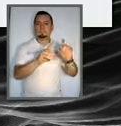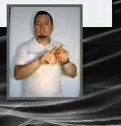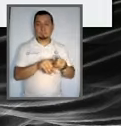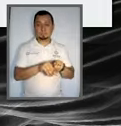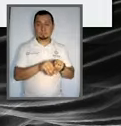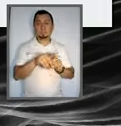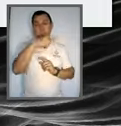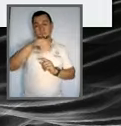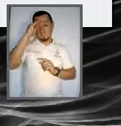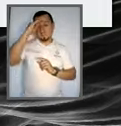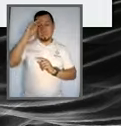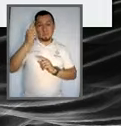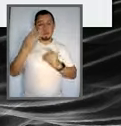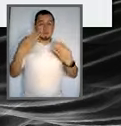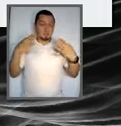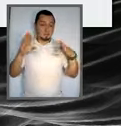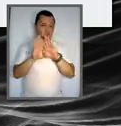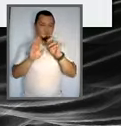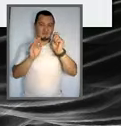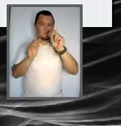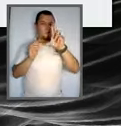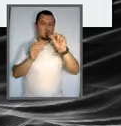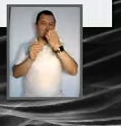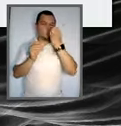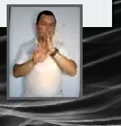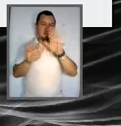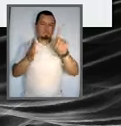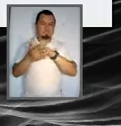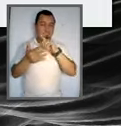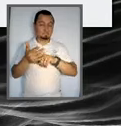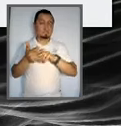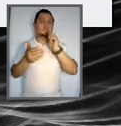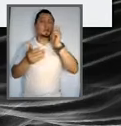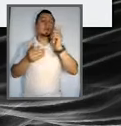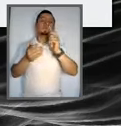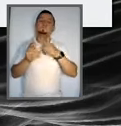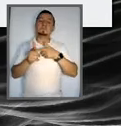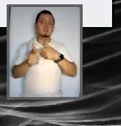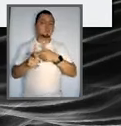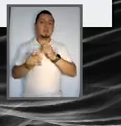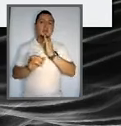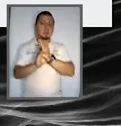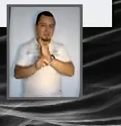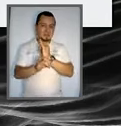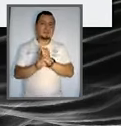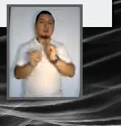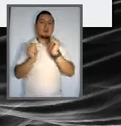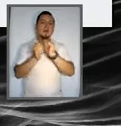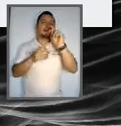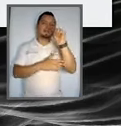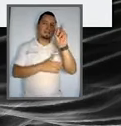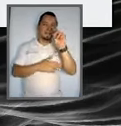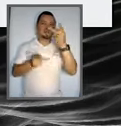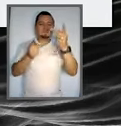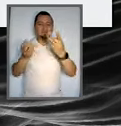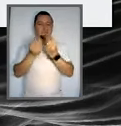cierre del ciclo escolar entonces está planteado con una modalidad a distancia, las actividades de aprendizaje siguen, las actividades